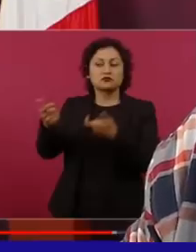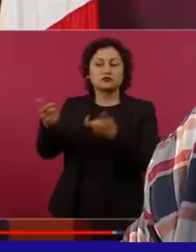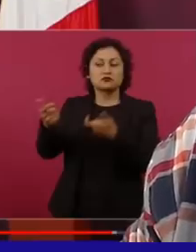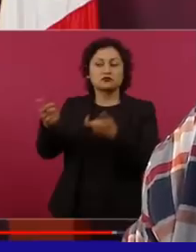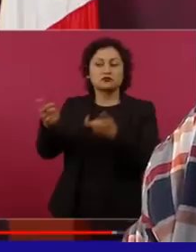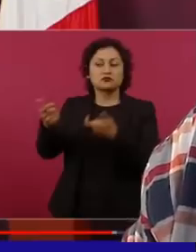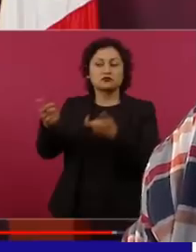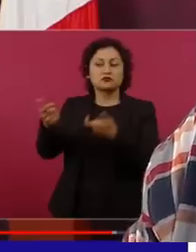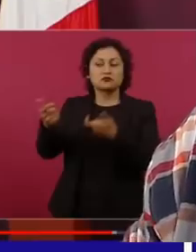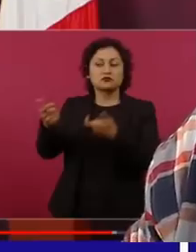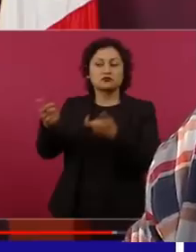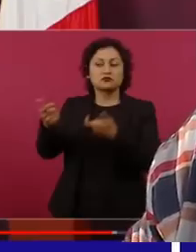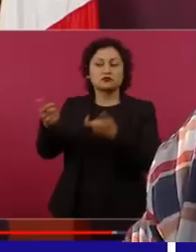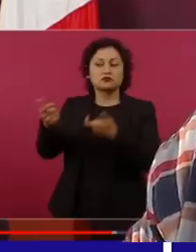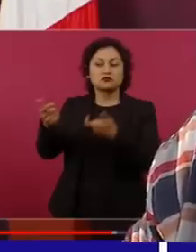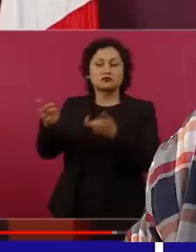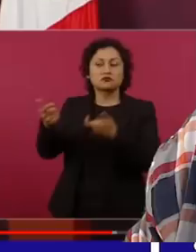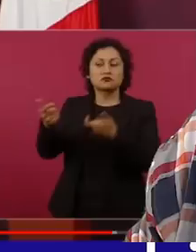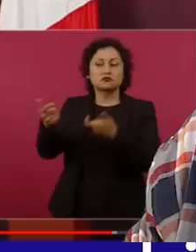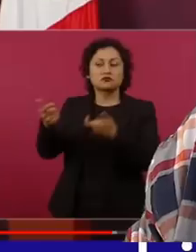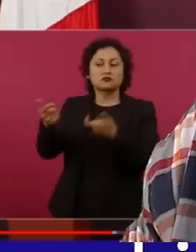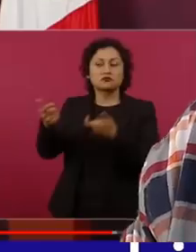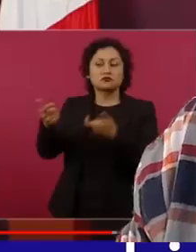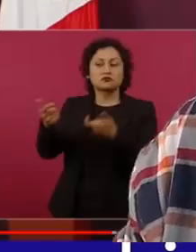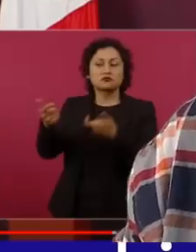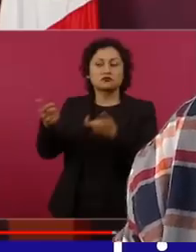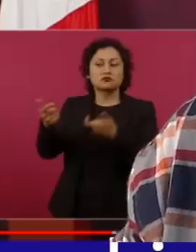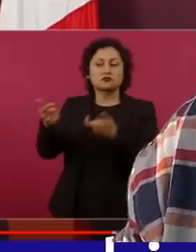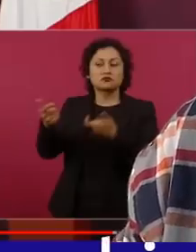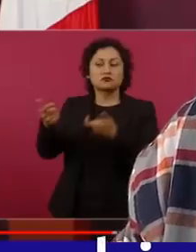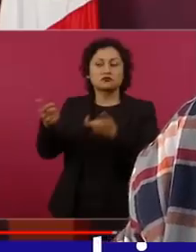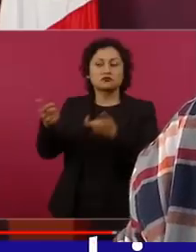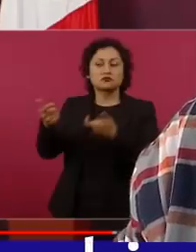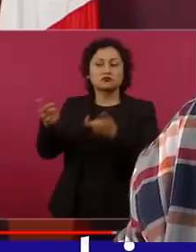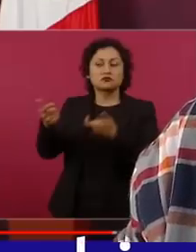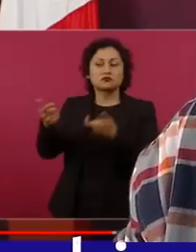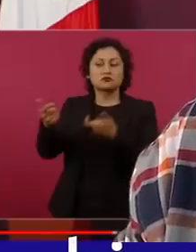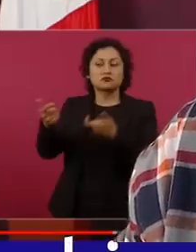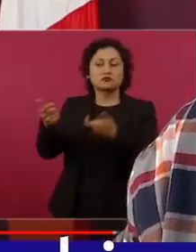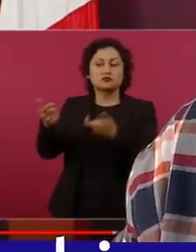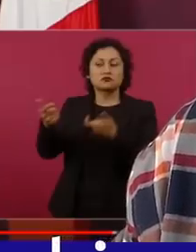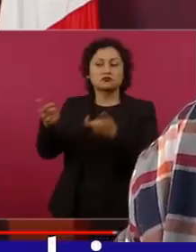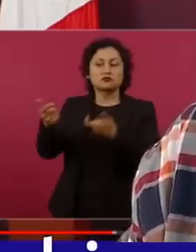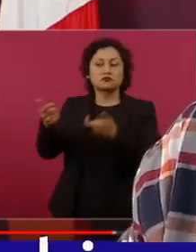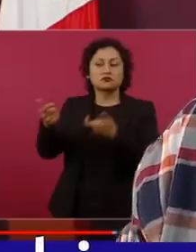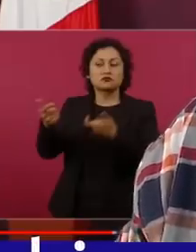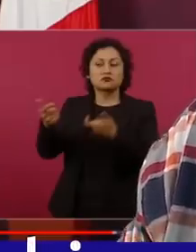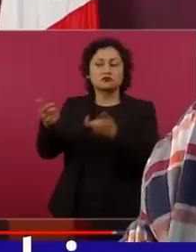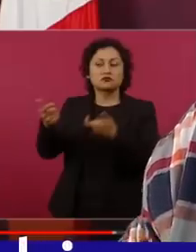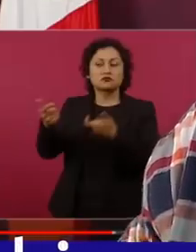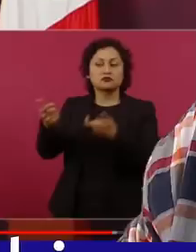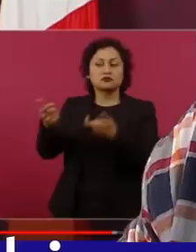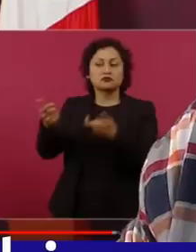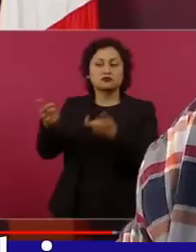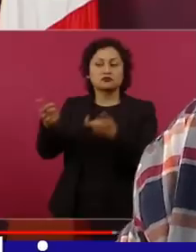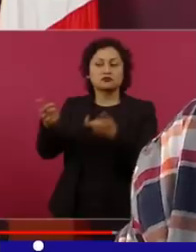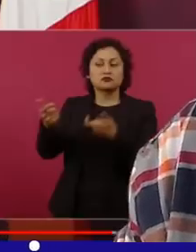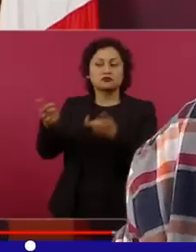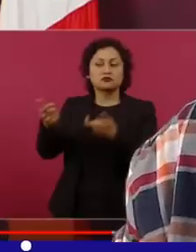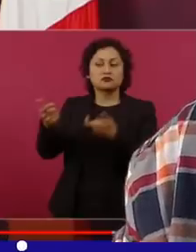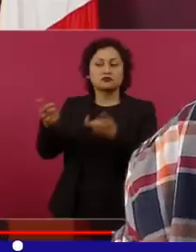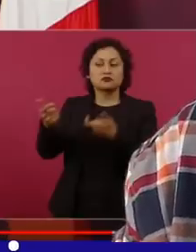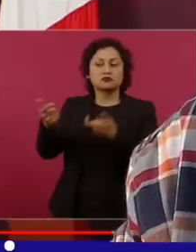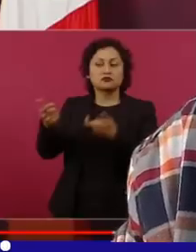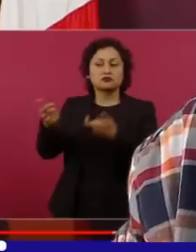Porque van a acabar afectando esos intereses que ustedes mismos protegen. Porque ya sabemos que ustedes están ahí